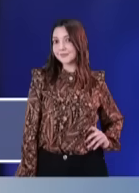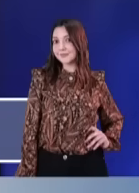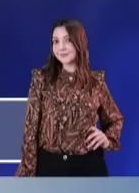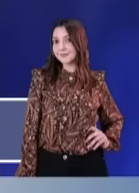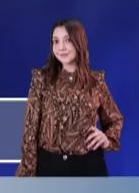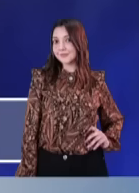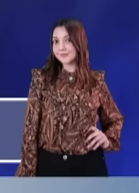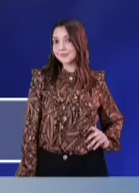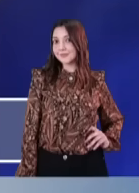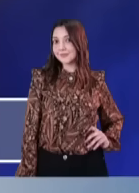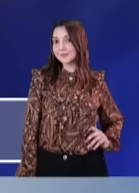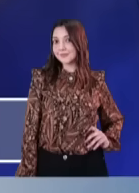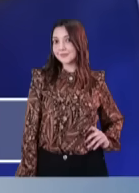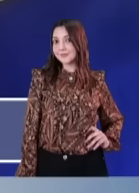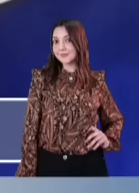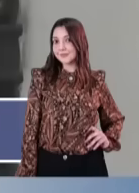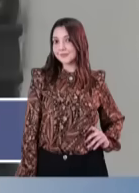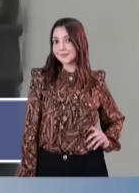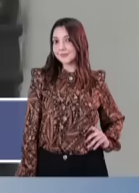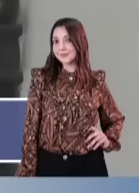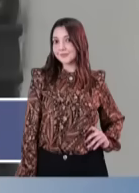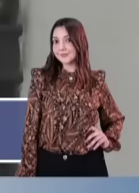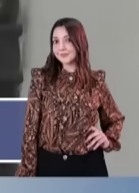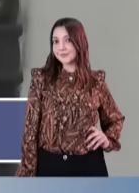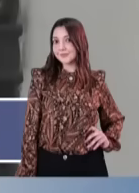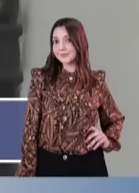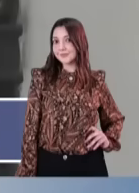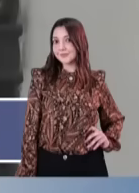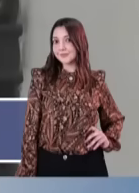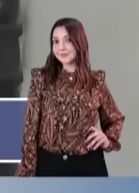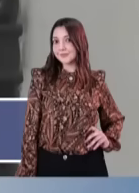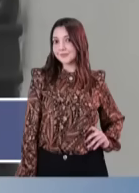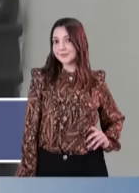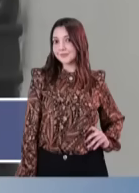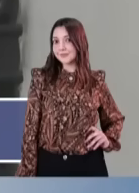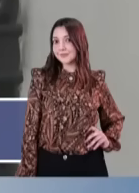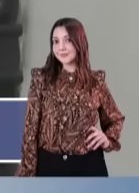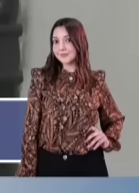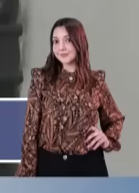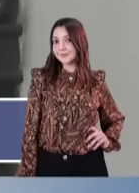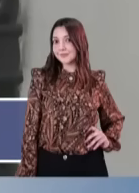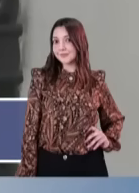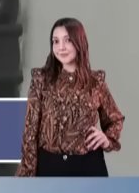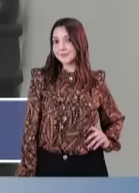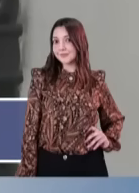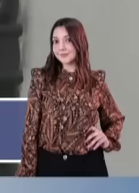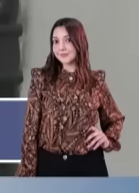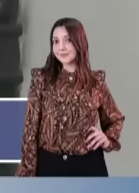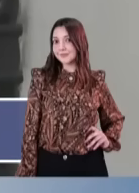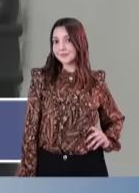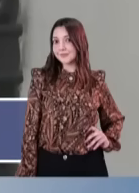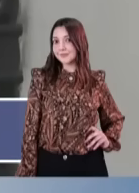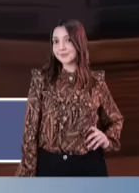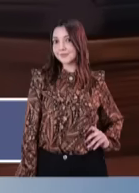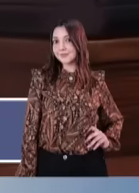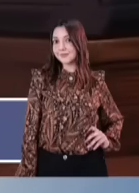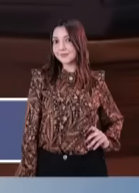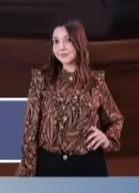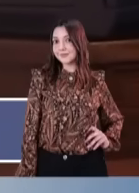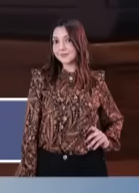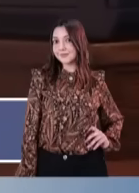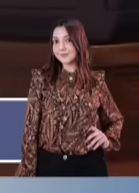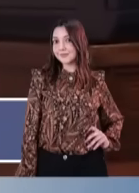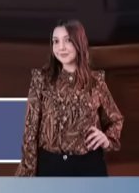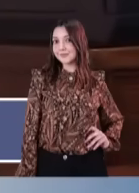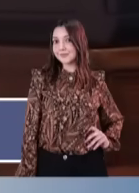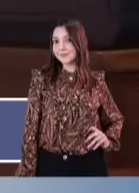líderes de la oposición o a expersoneros de gobierno. De hecho, ella es enfática en señalar que